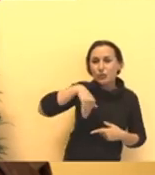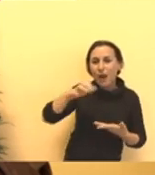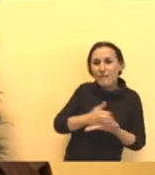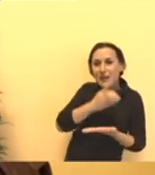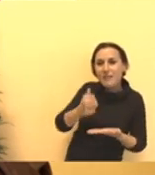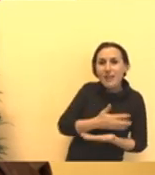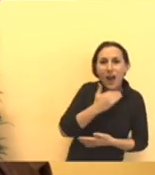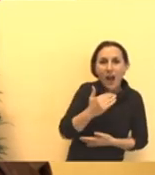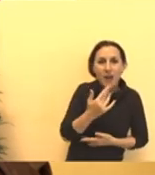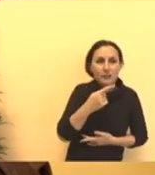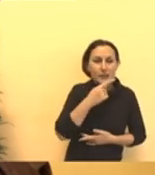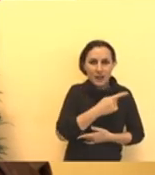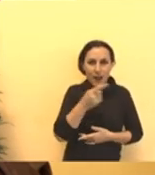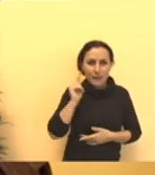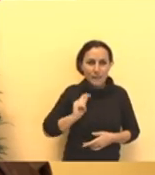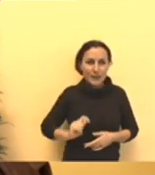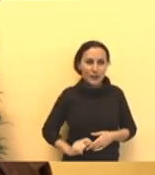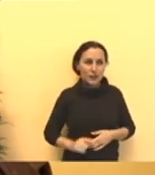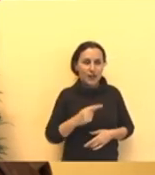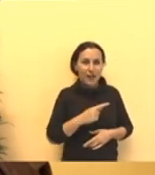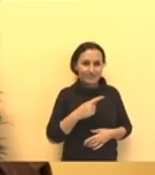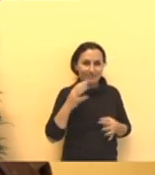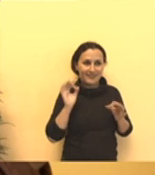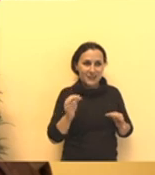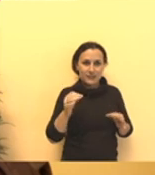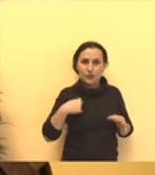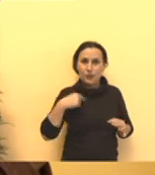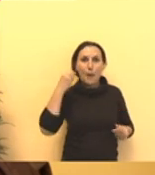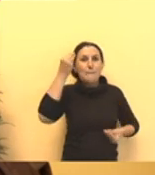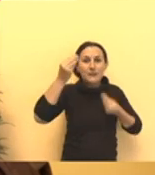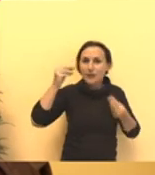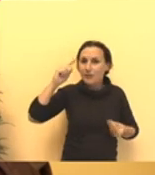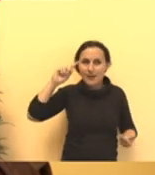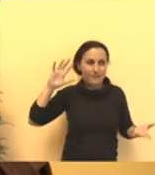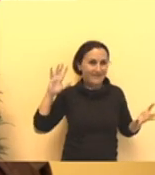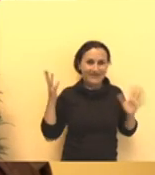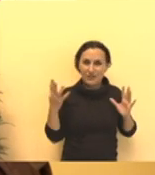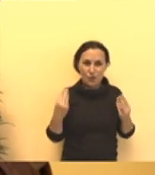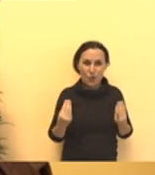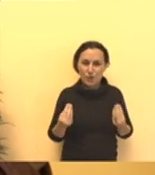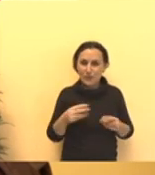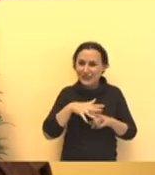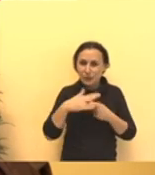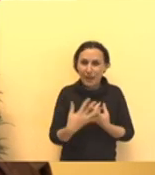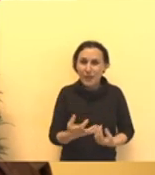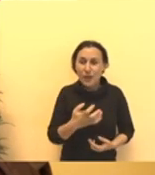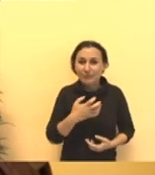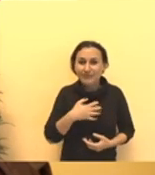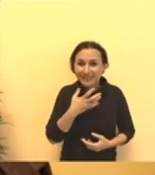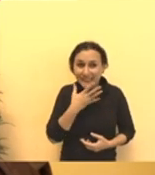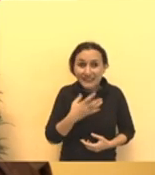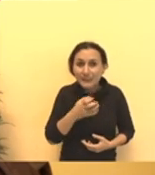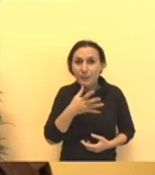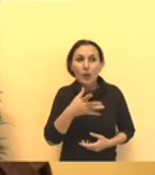una administración. Yo decía, Dios mío, esto es de loco. Pero es que lo más triste es que la gente con diversidad funcional que